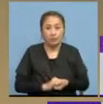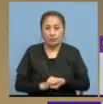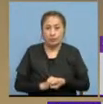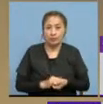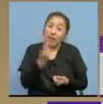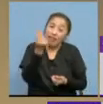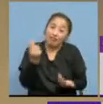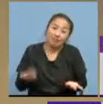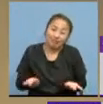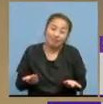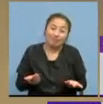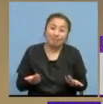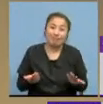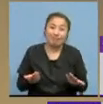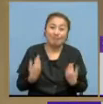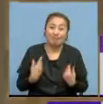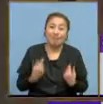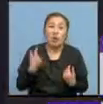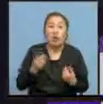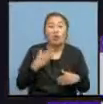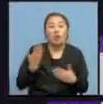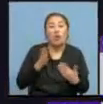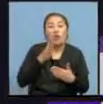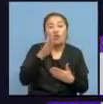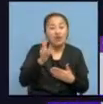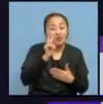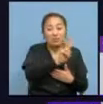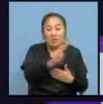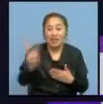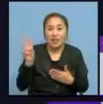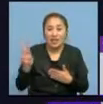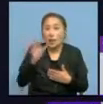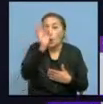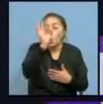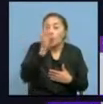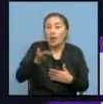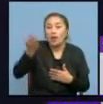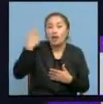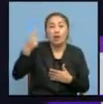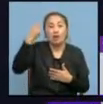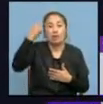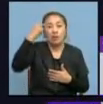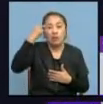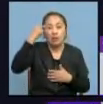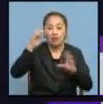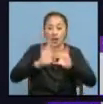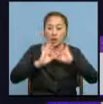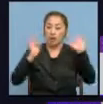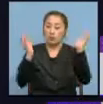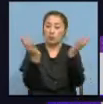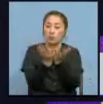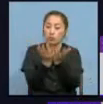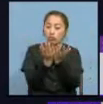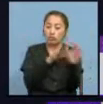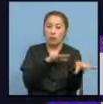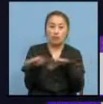Efectivo. O sea, vos fíjate, uno jamás pensó o pensaba de que, bueno, el mundo se maneja con dinero,